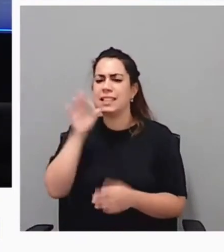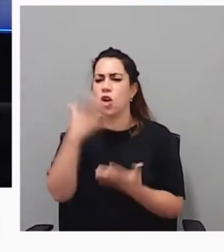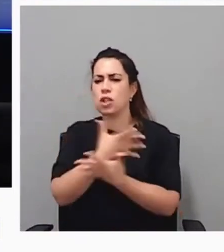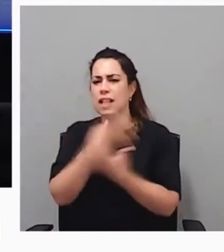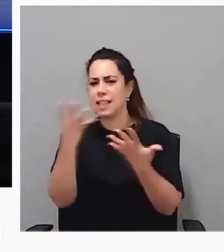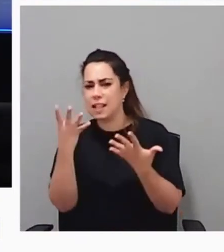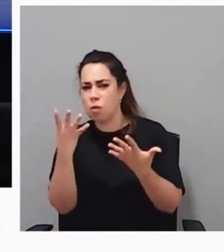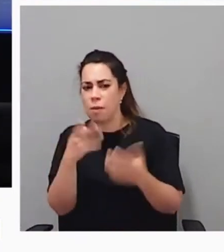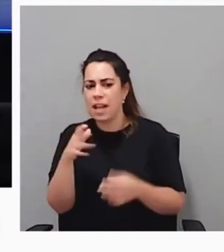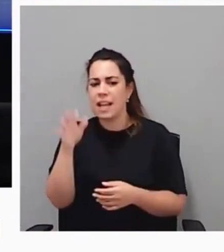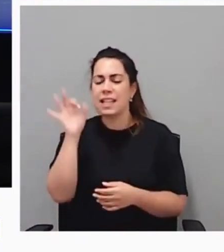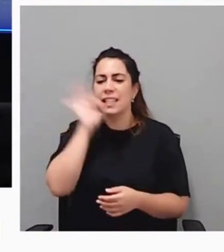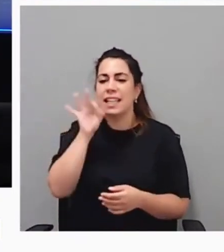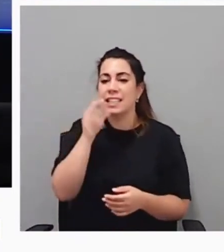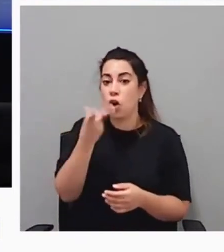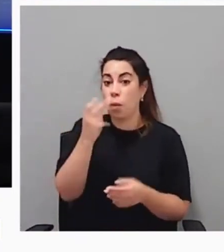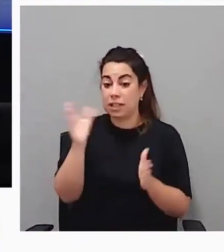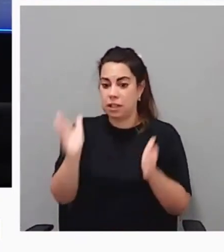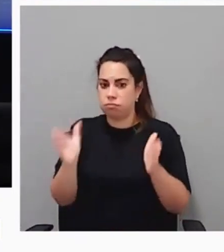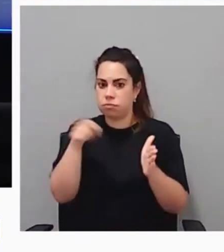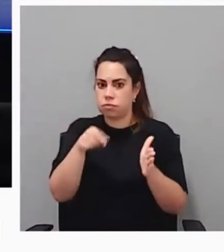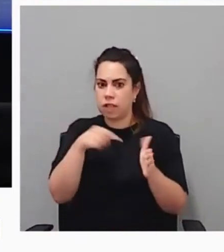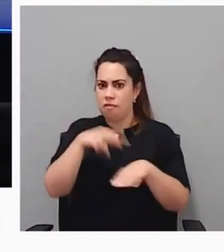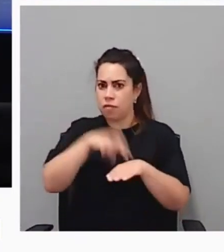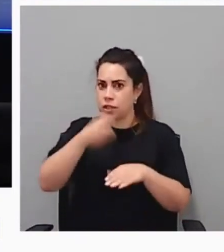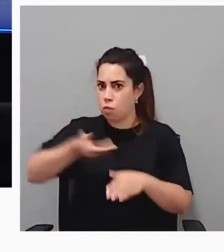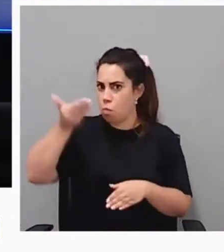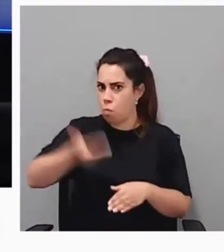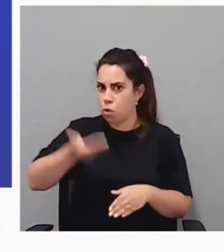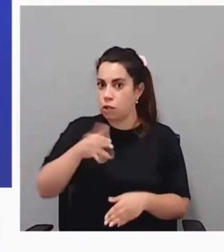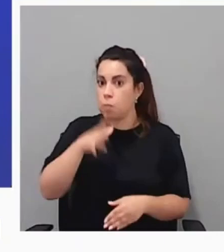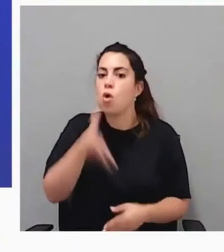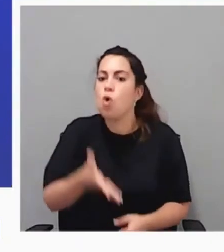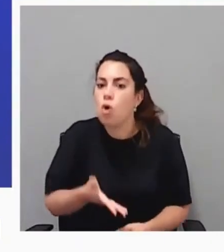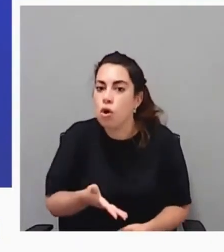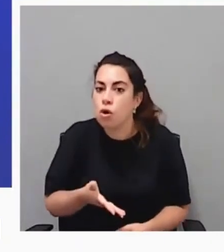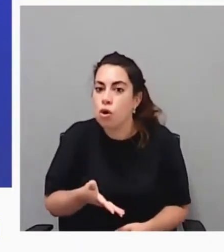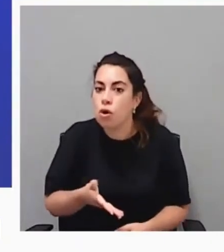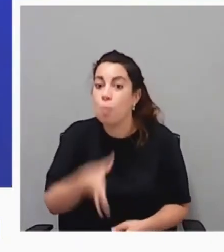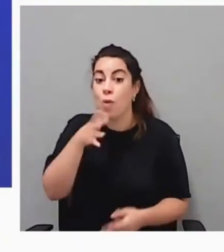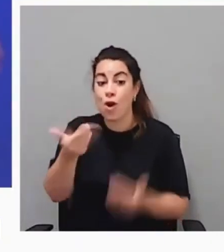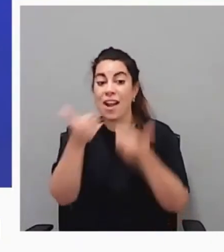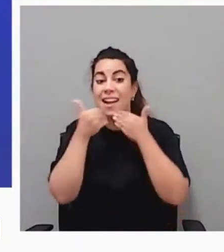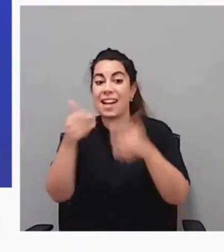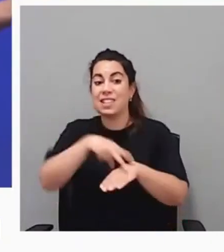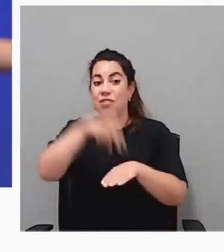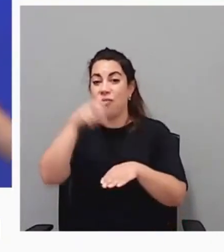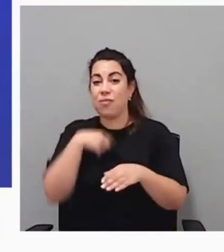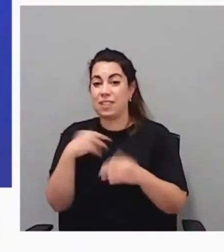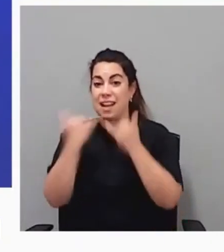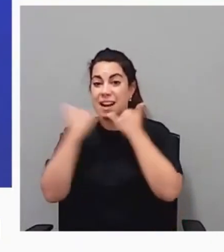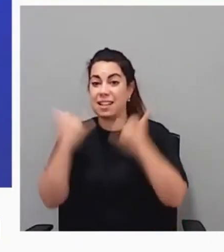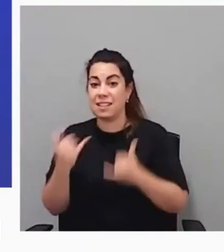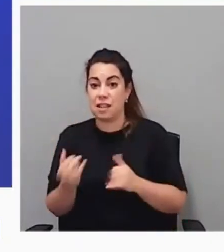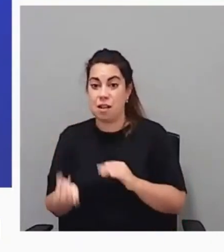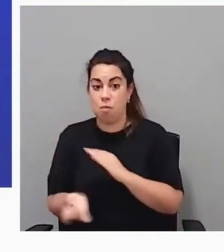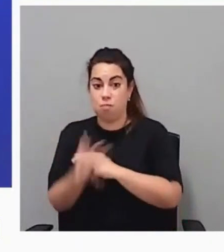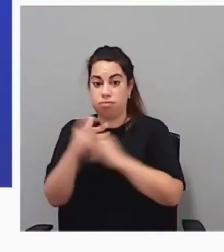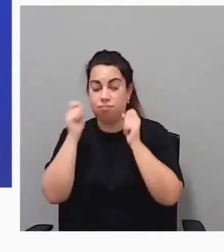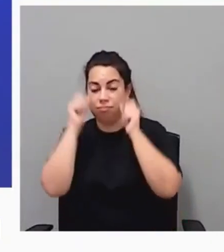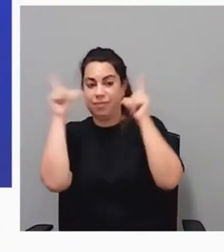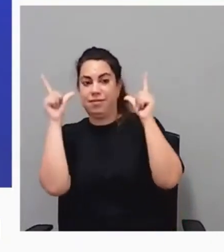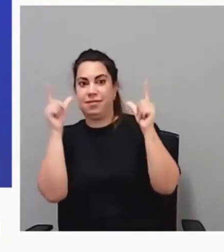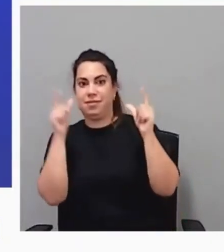siglo XX. ¿Por qué? Porque la física descubre la electricidad, transformando la realidad del mundo entero, y